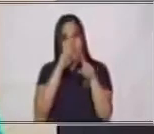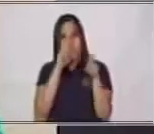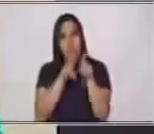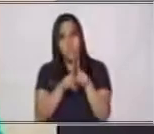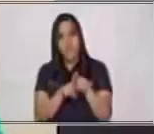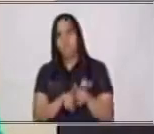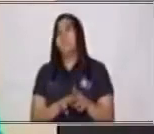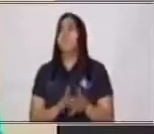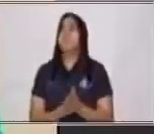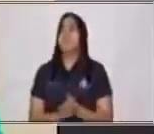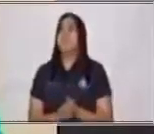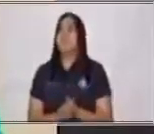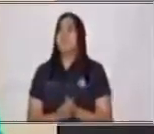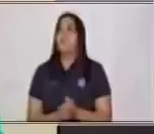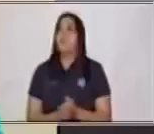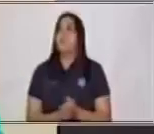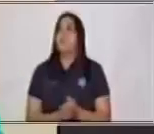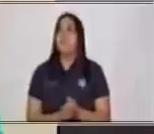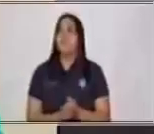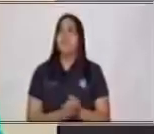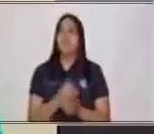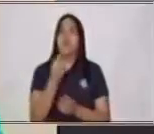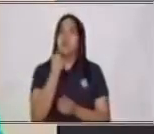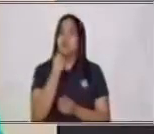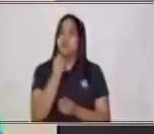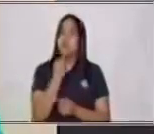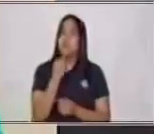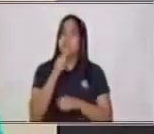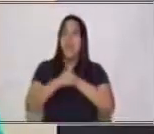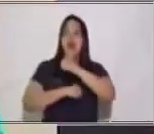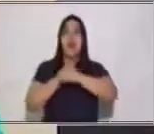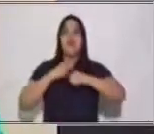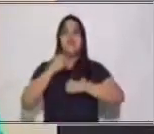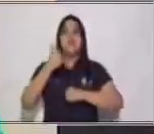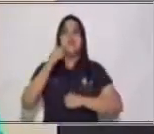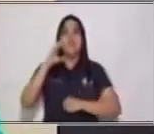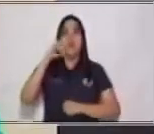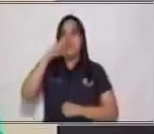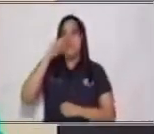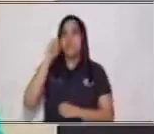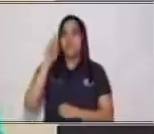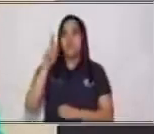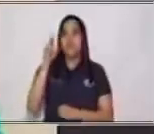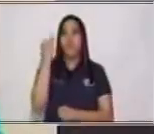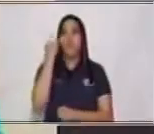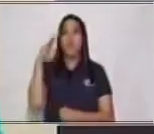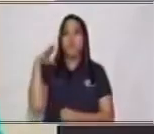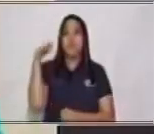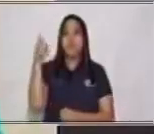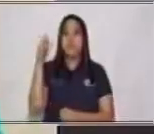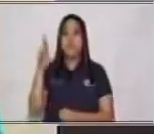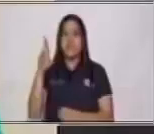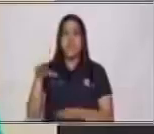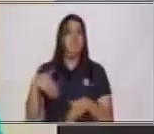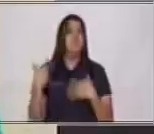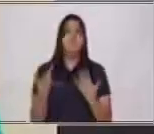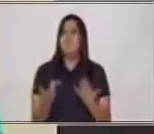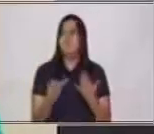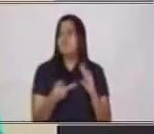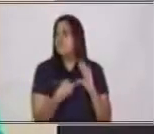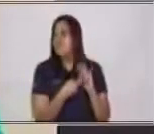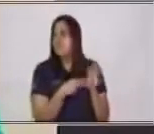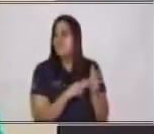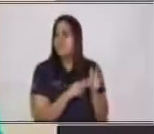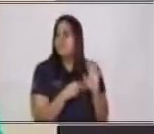Bien, entonces, nos piden factorizar, ¿sí? Okay. ¿Qué es factorizar?